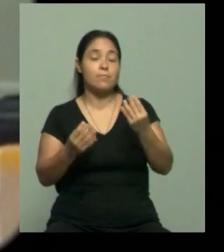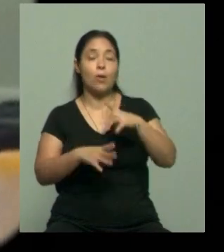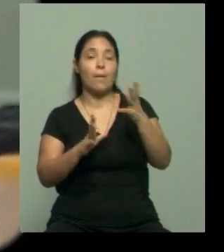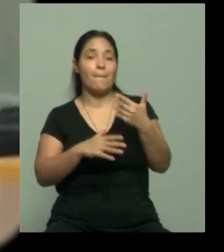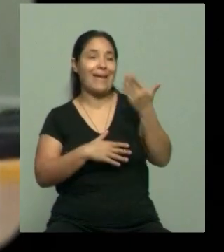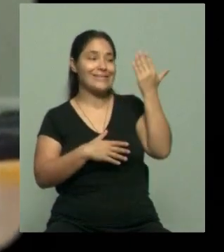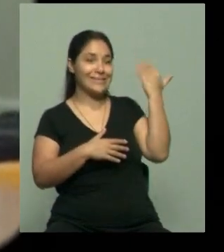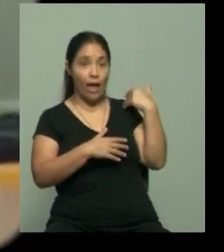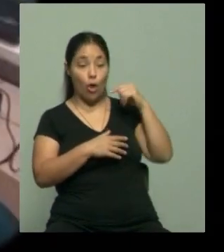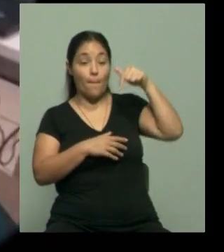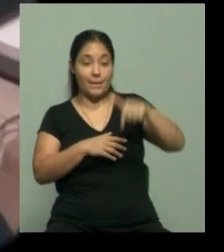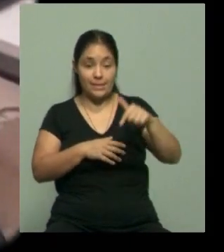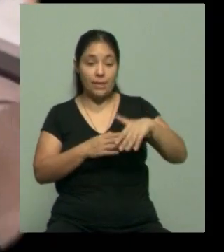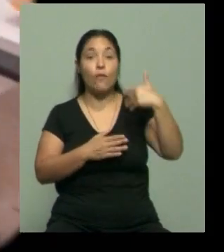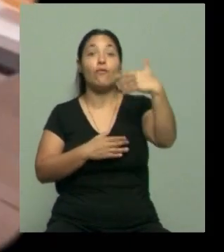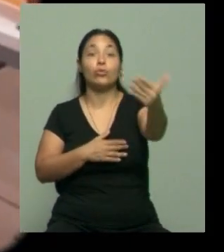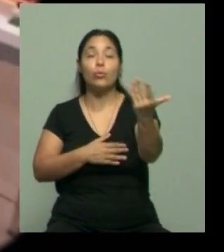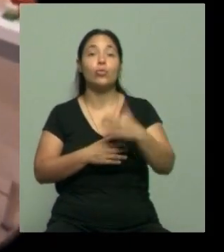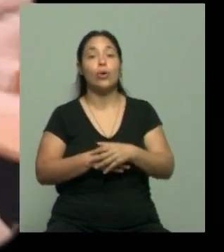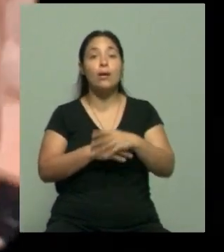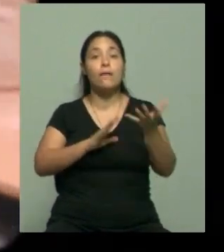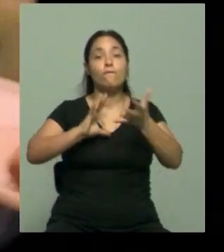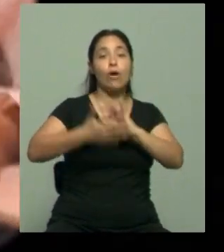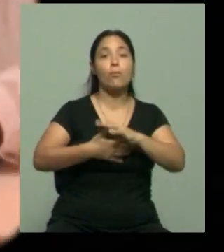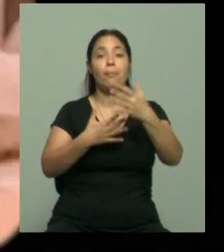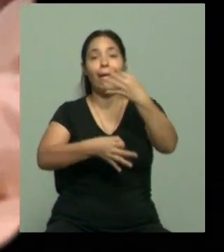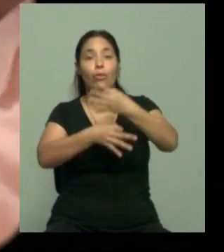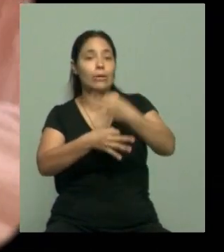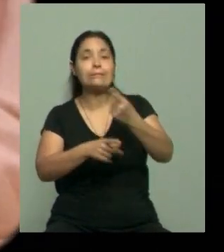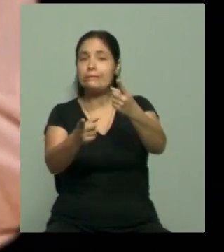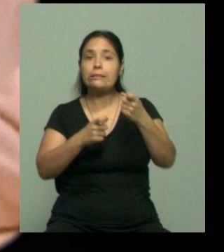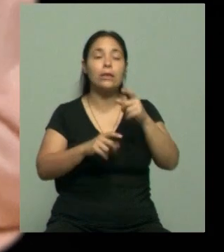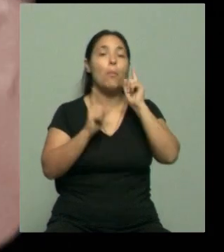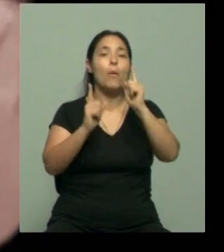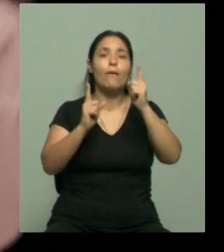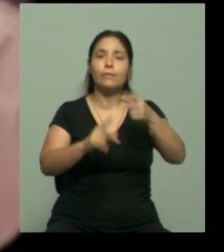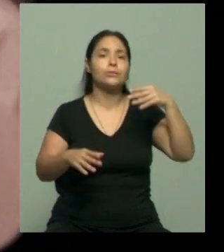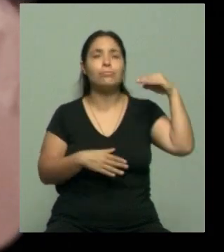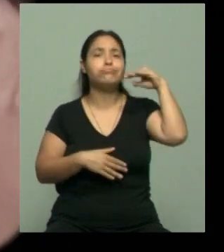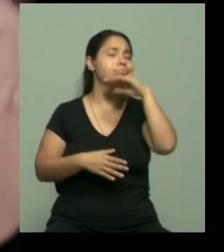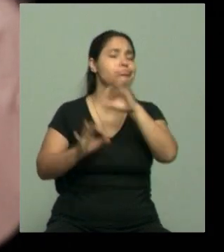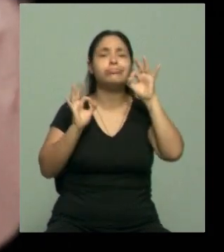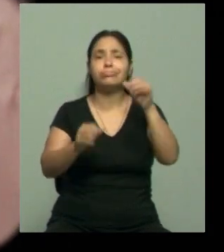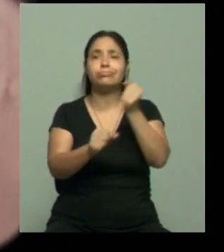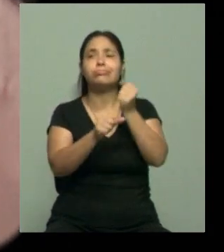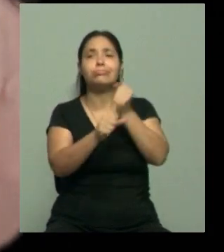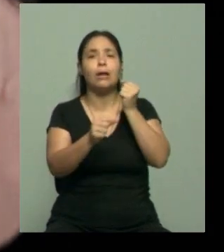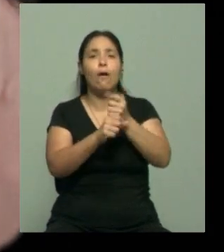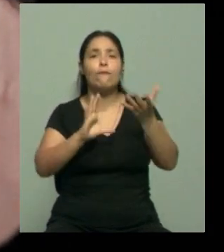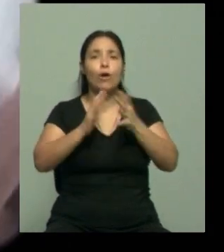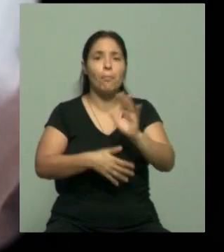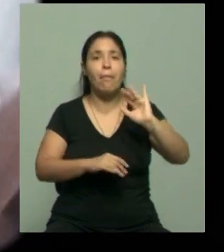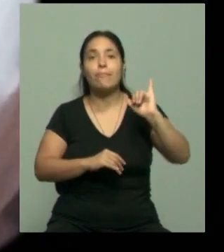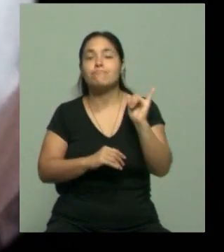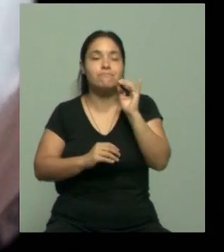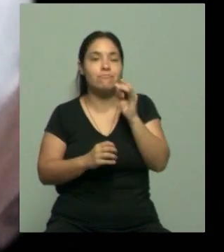del pasado, presente e incluso del futuro necesita de maestros y maestras de excelencia que trabajen en las mejores